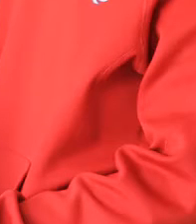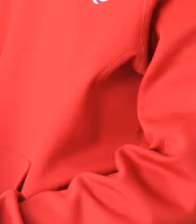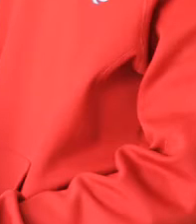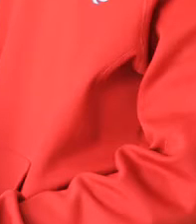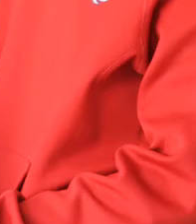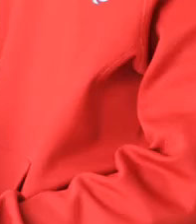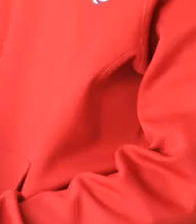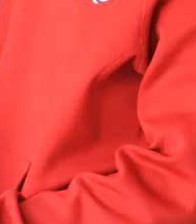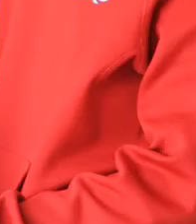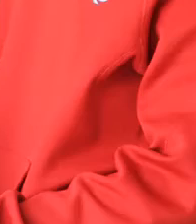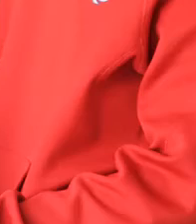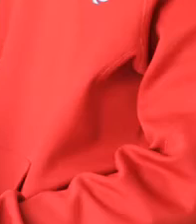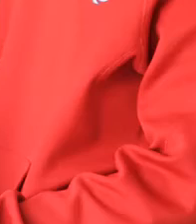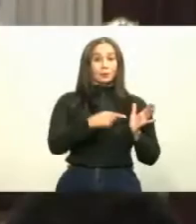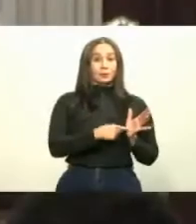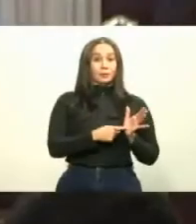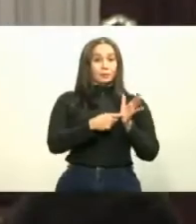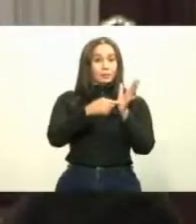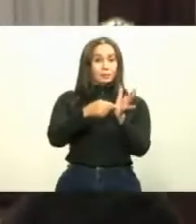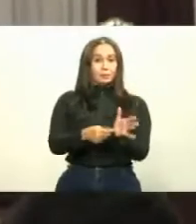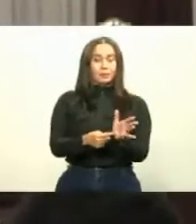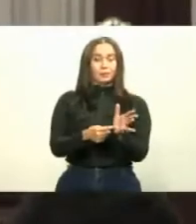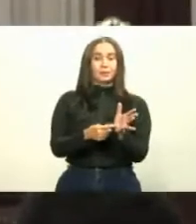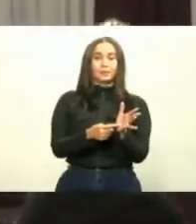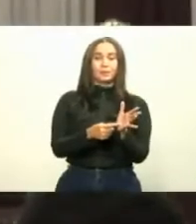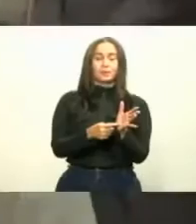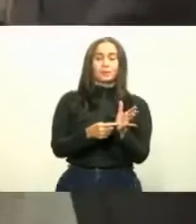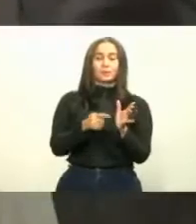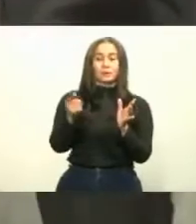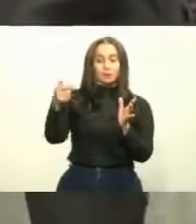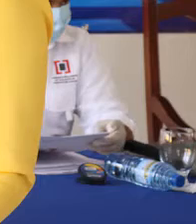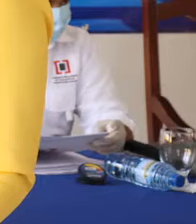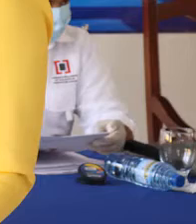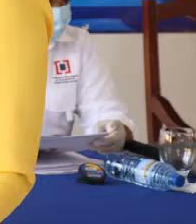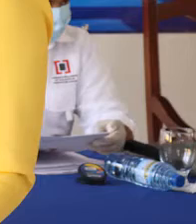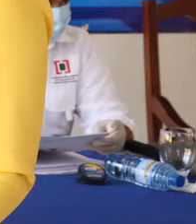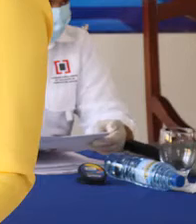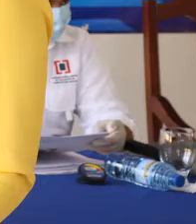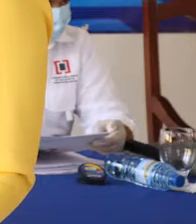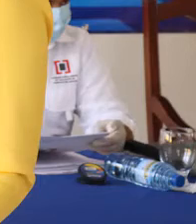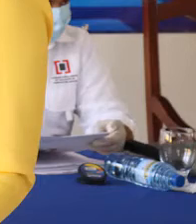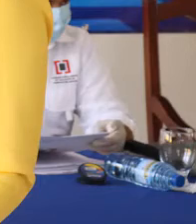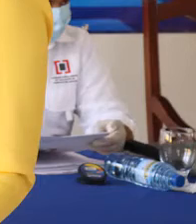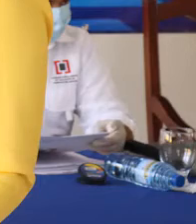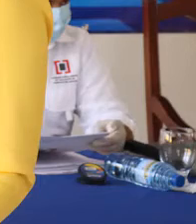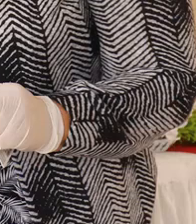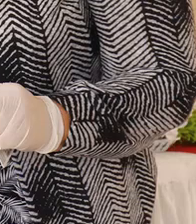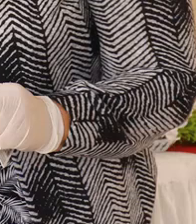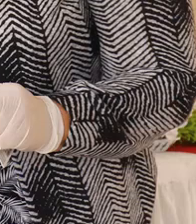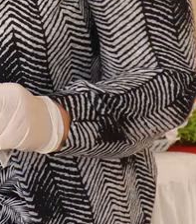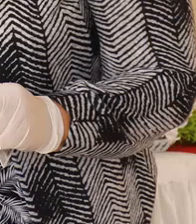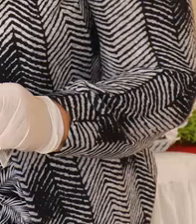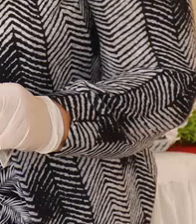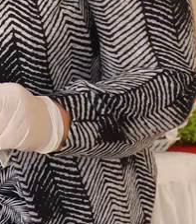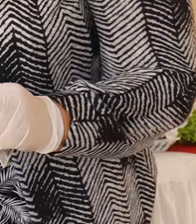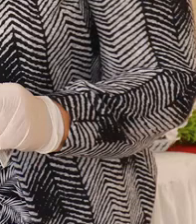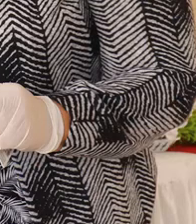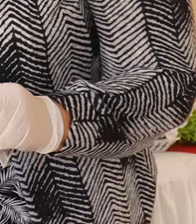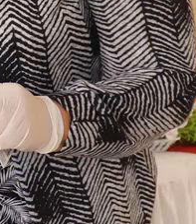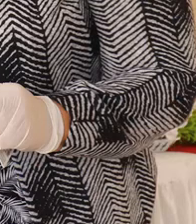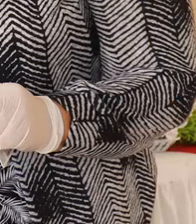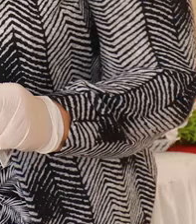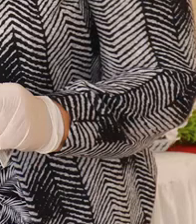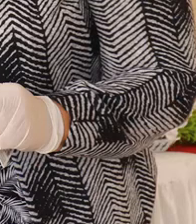un total de 2.789 títulos definitivos para cada uno de esa